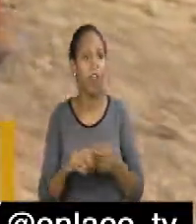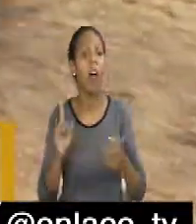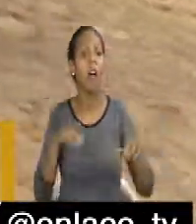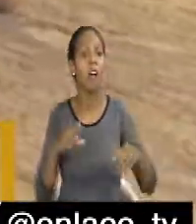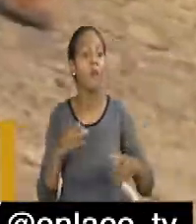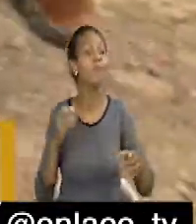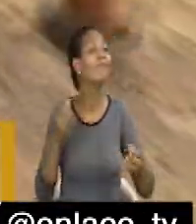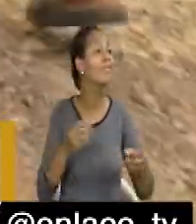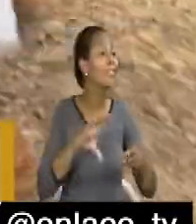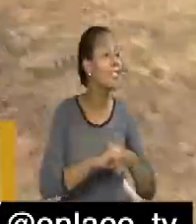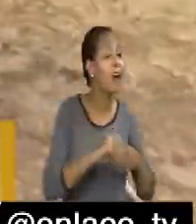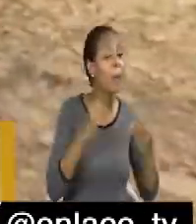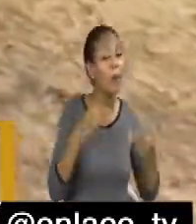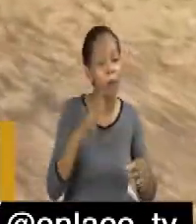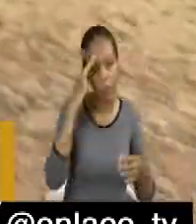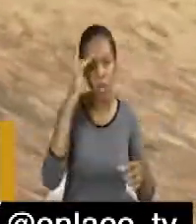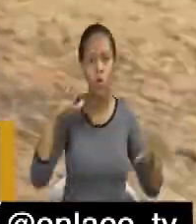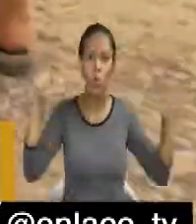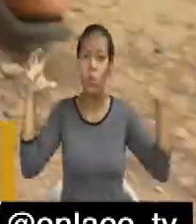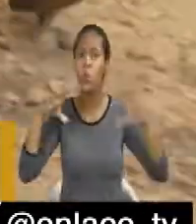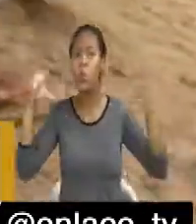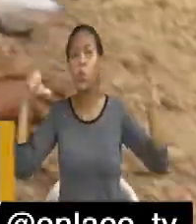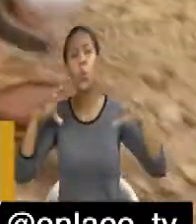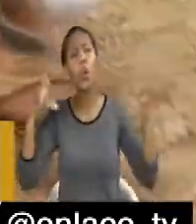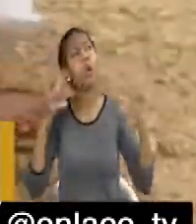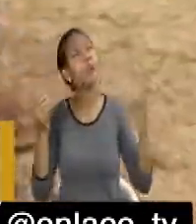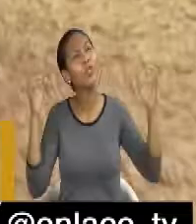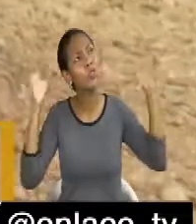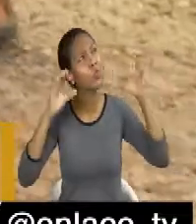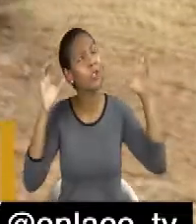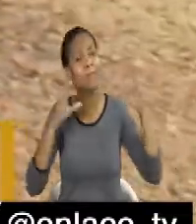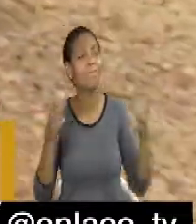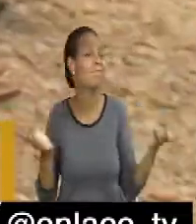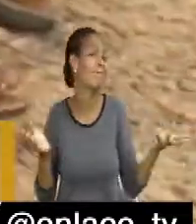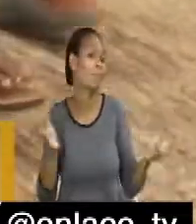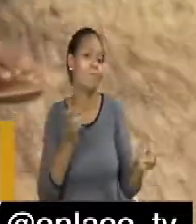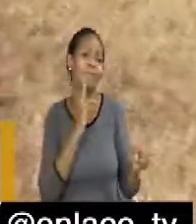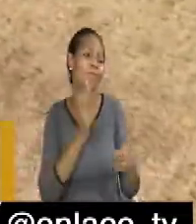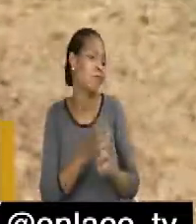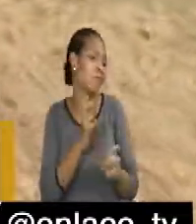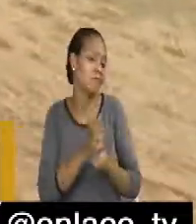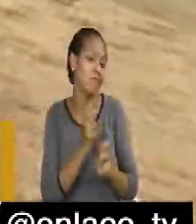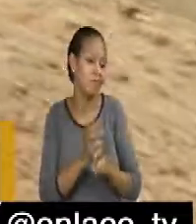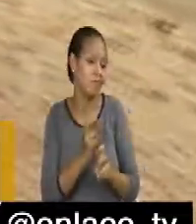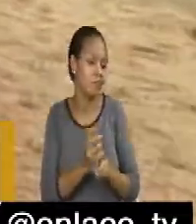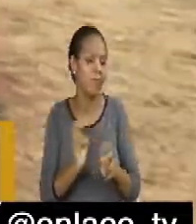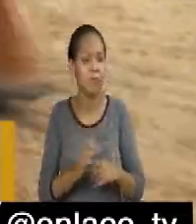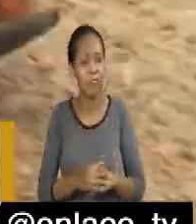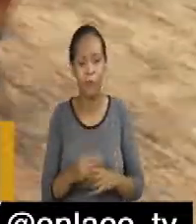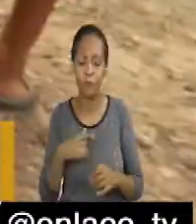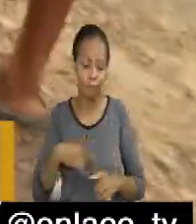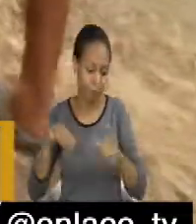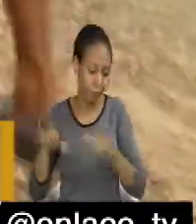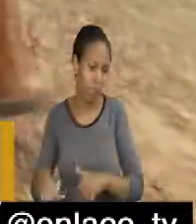llueve, cuando llueve así mucho, me toca que quedarme